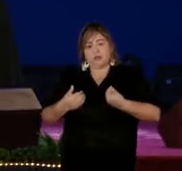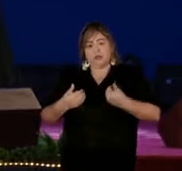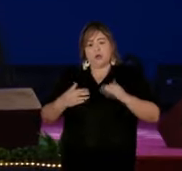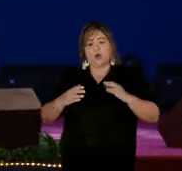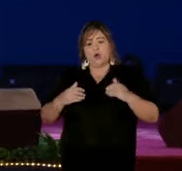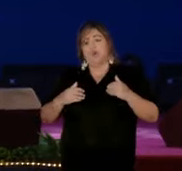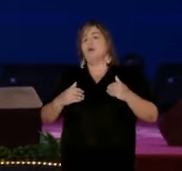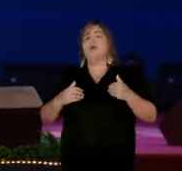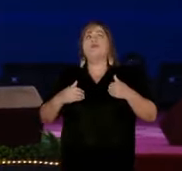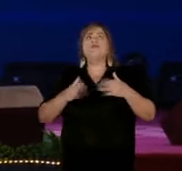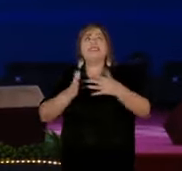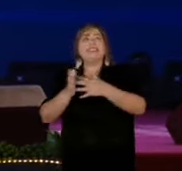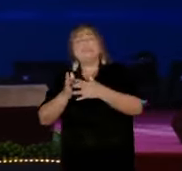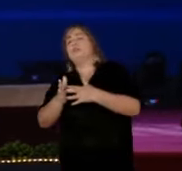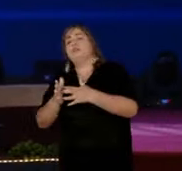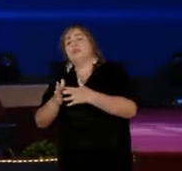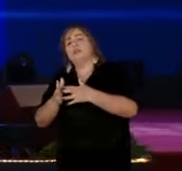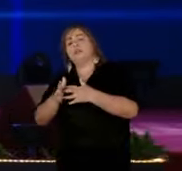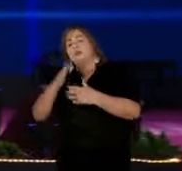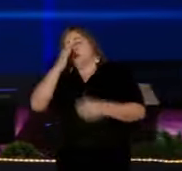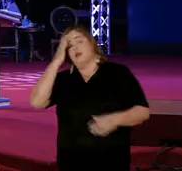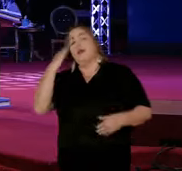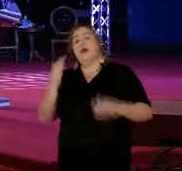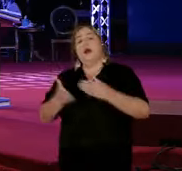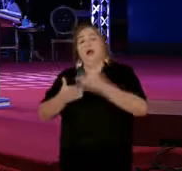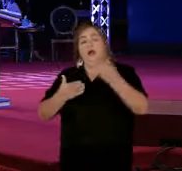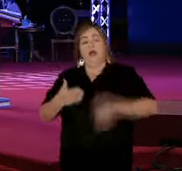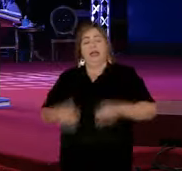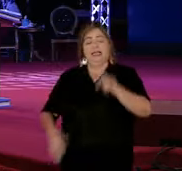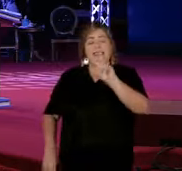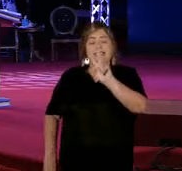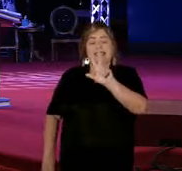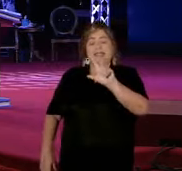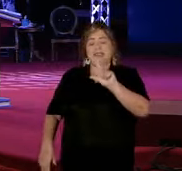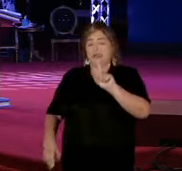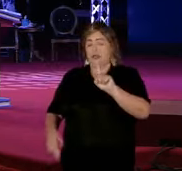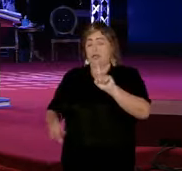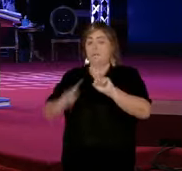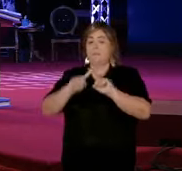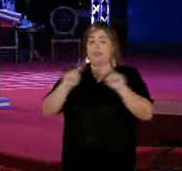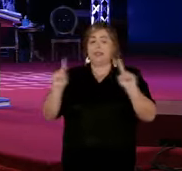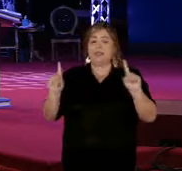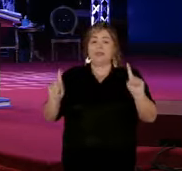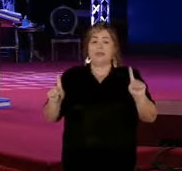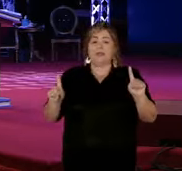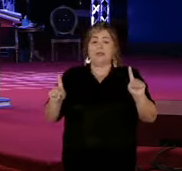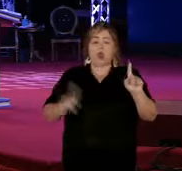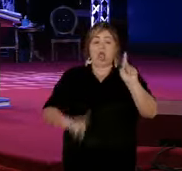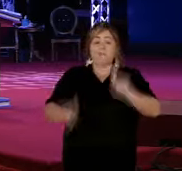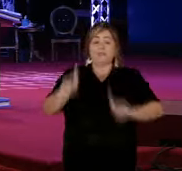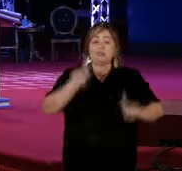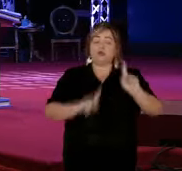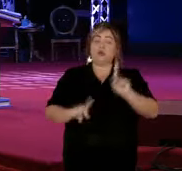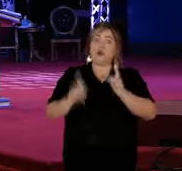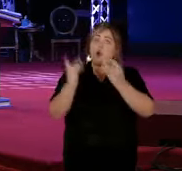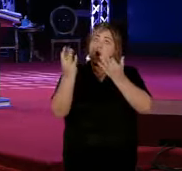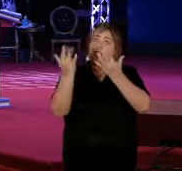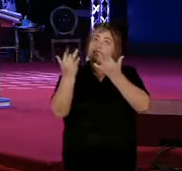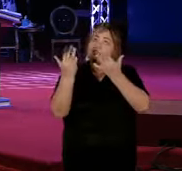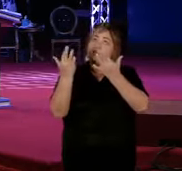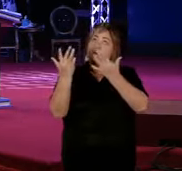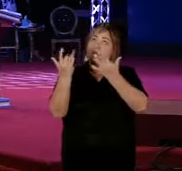jóvenes flaquean y caen, verso 31. Pero los que esperan a